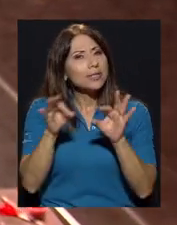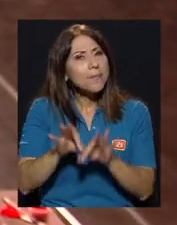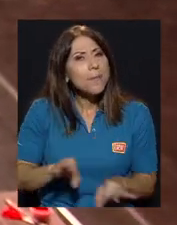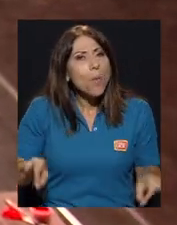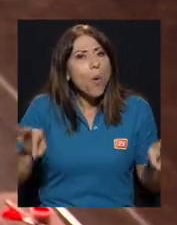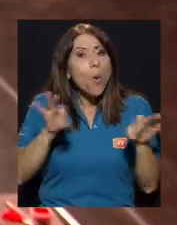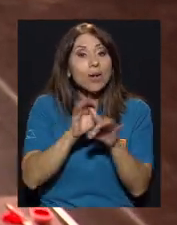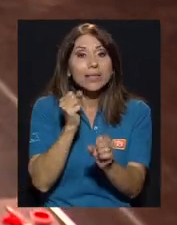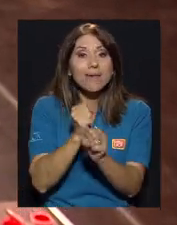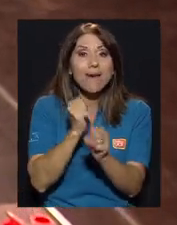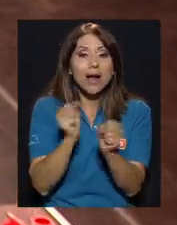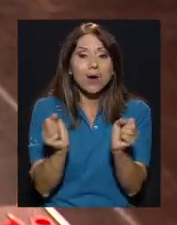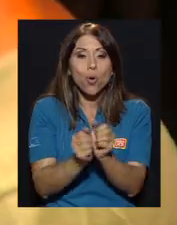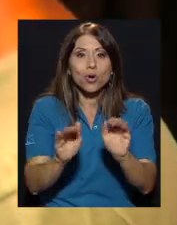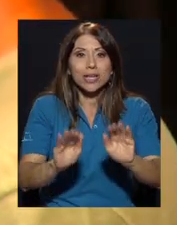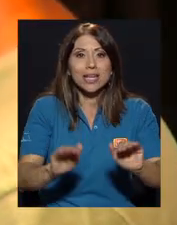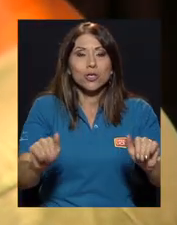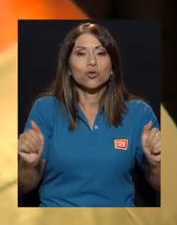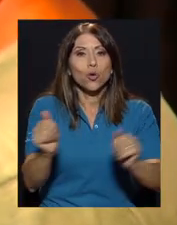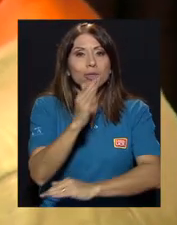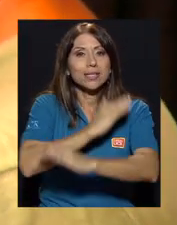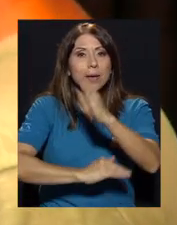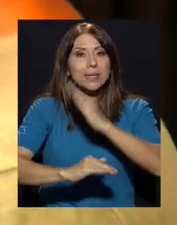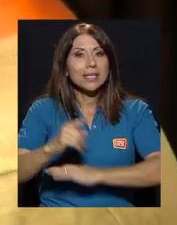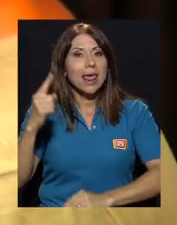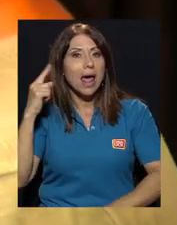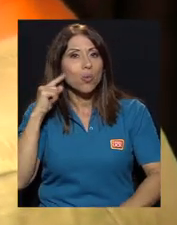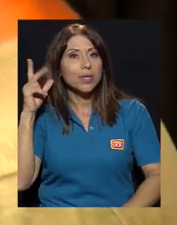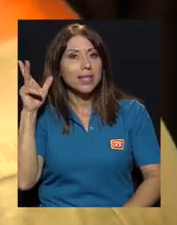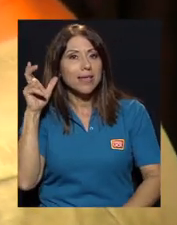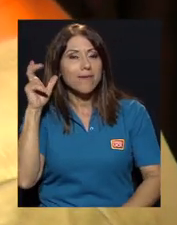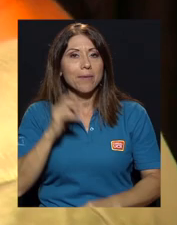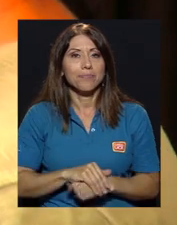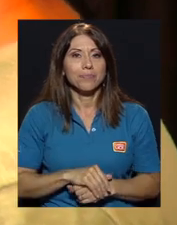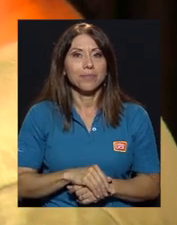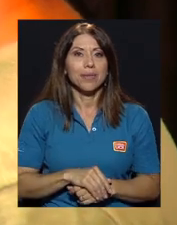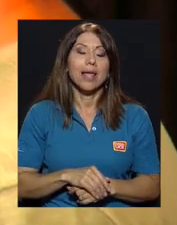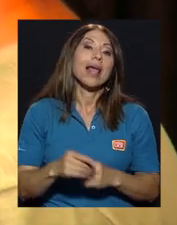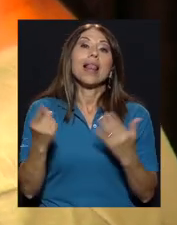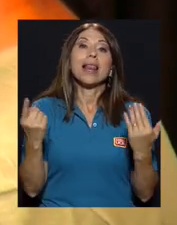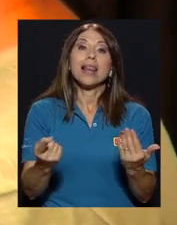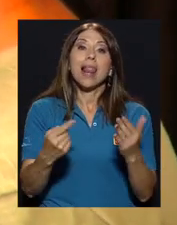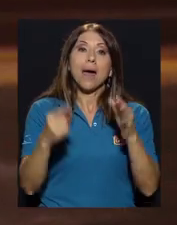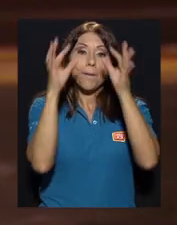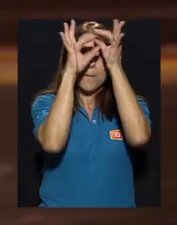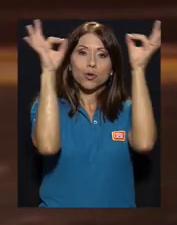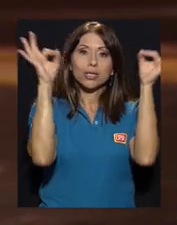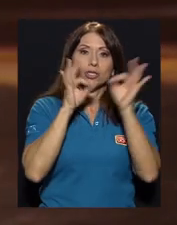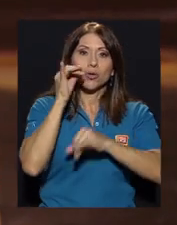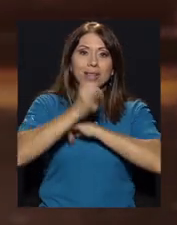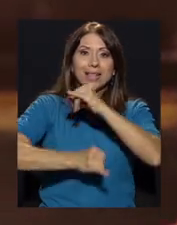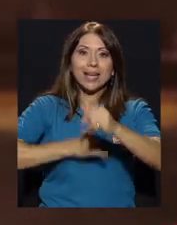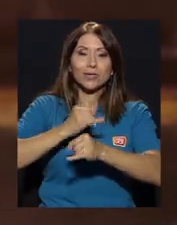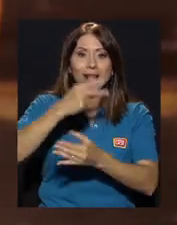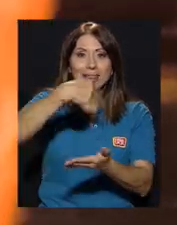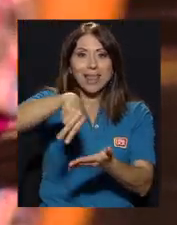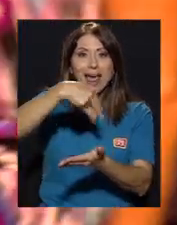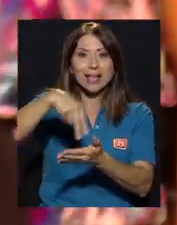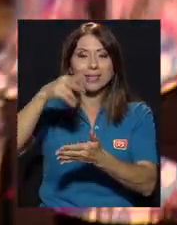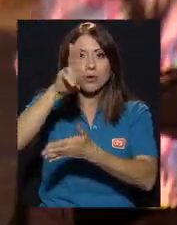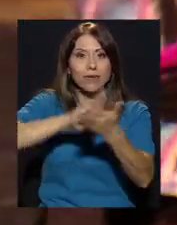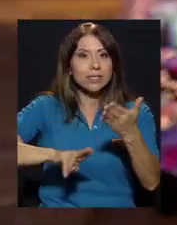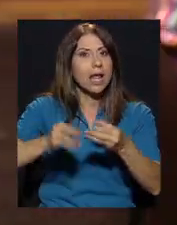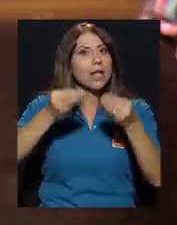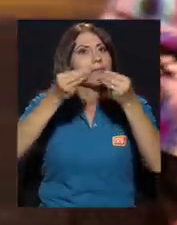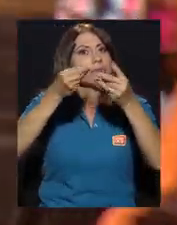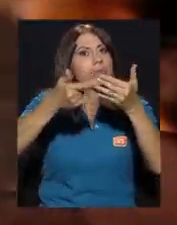trabaja con niños con discapacidad auditiva la proyección internacional de danza universitaria ha sido vasta